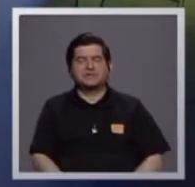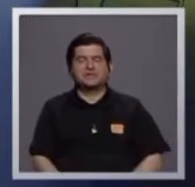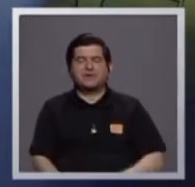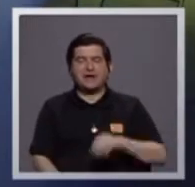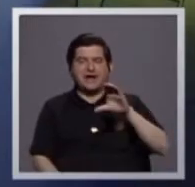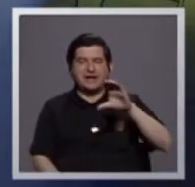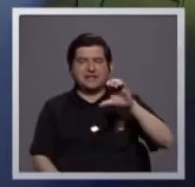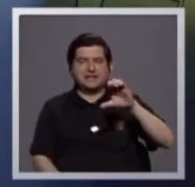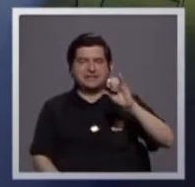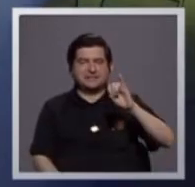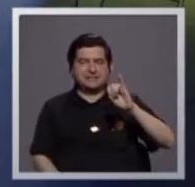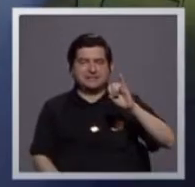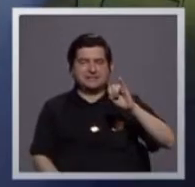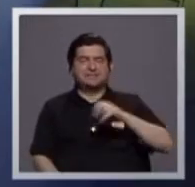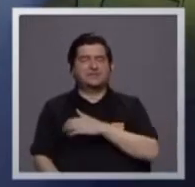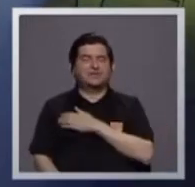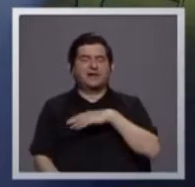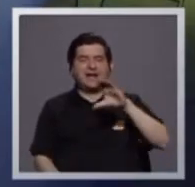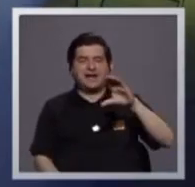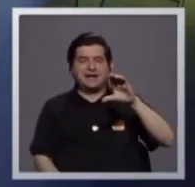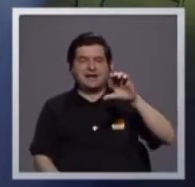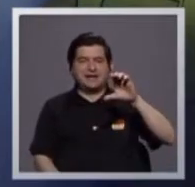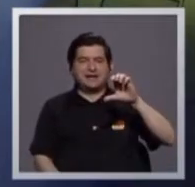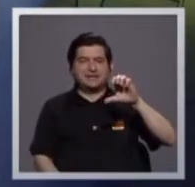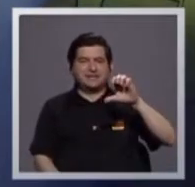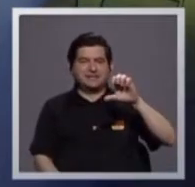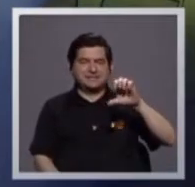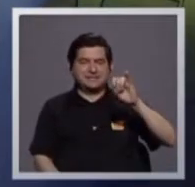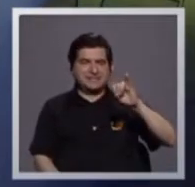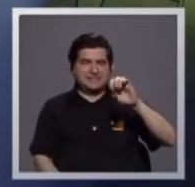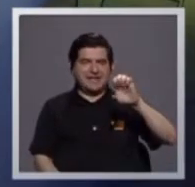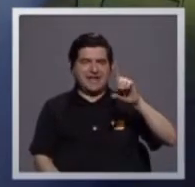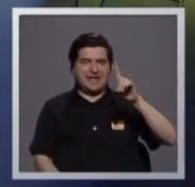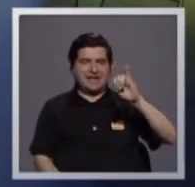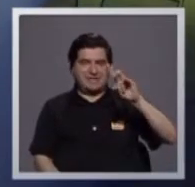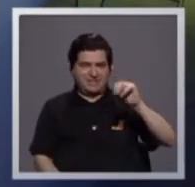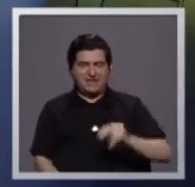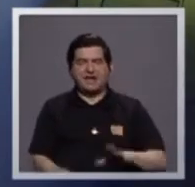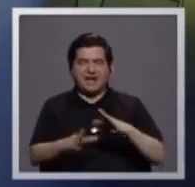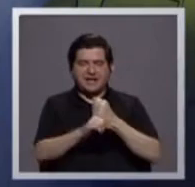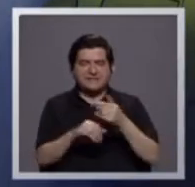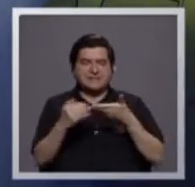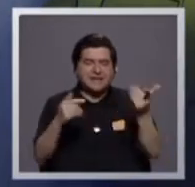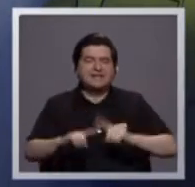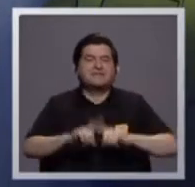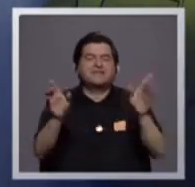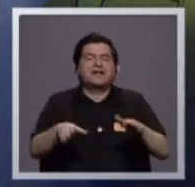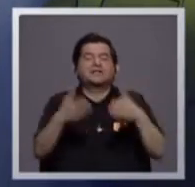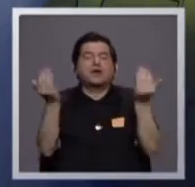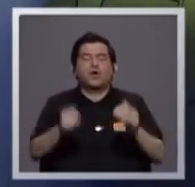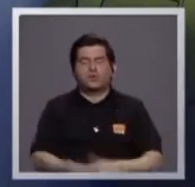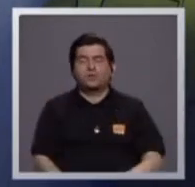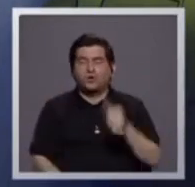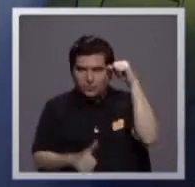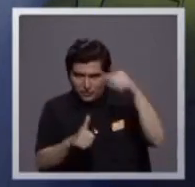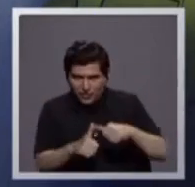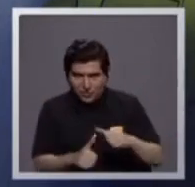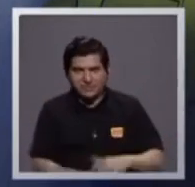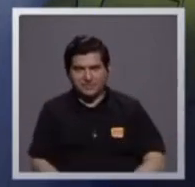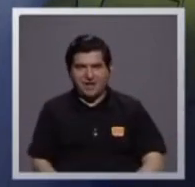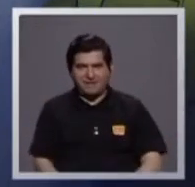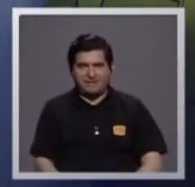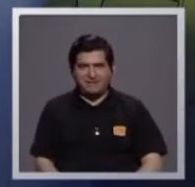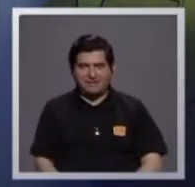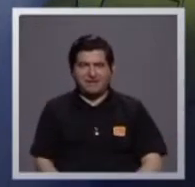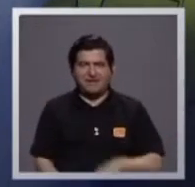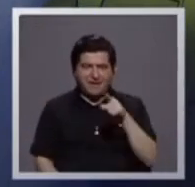hay virtualidad, incluso para replantear cómo hacer las cosas diferentes. Quiero recordar que al hacer